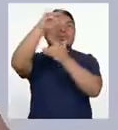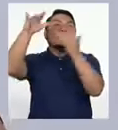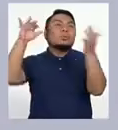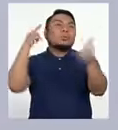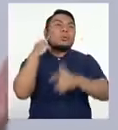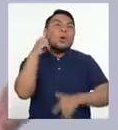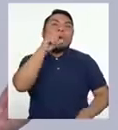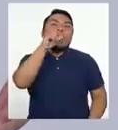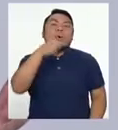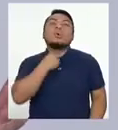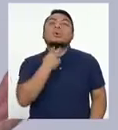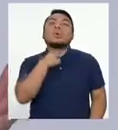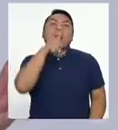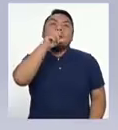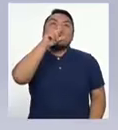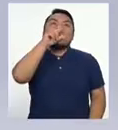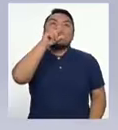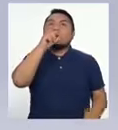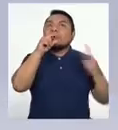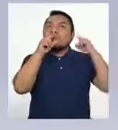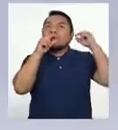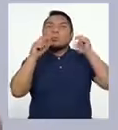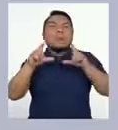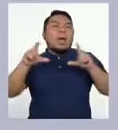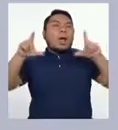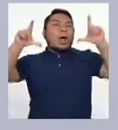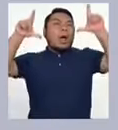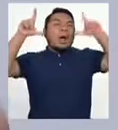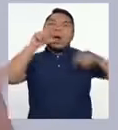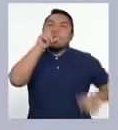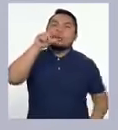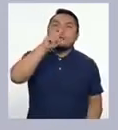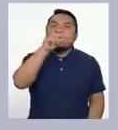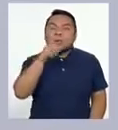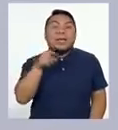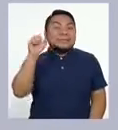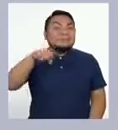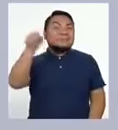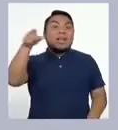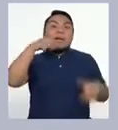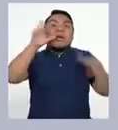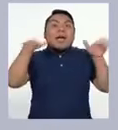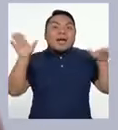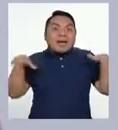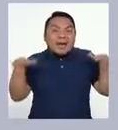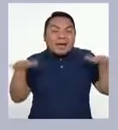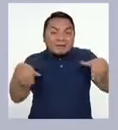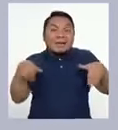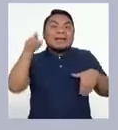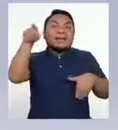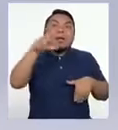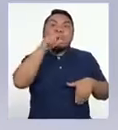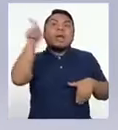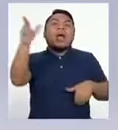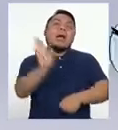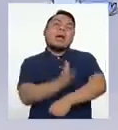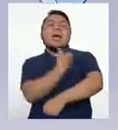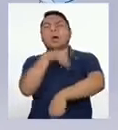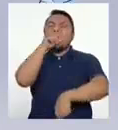¡Se escuchan los silbidos más fuertes! ¡Sí! ¡Son aves! ¡Ellos son los que